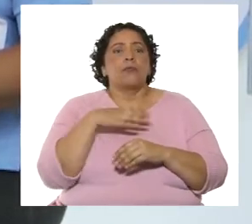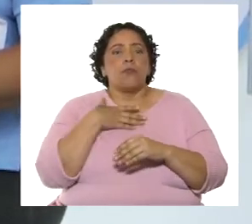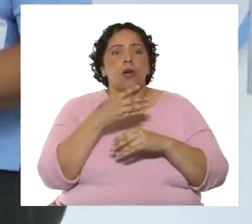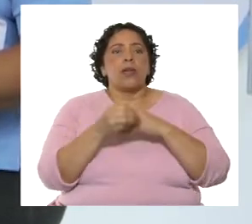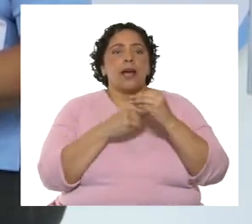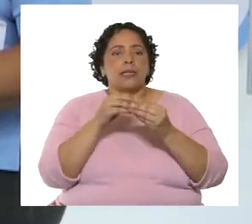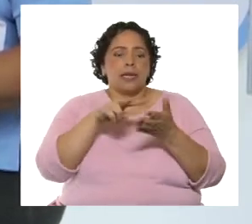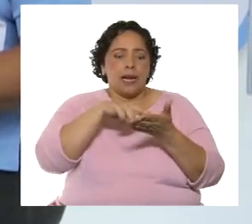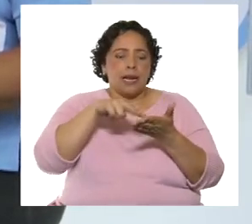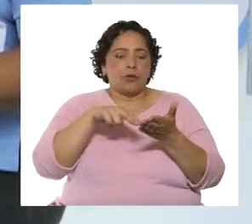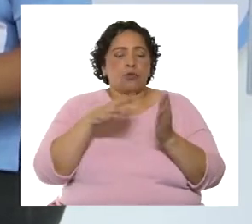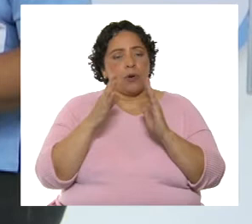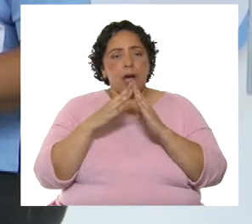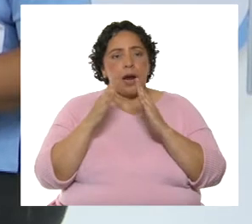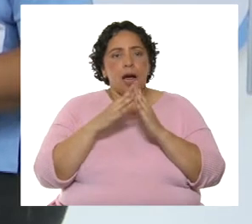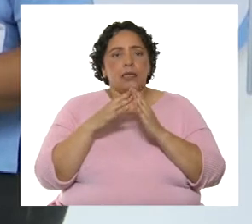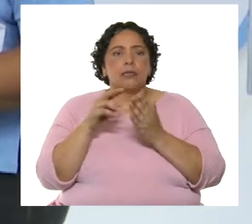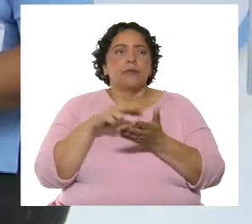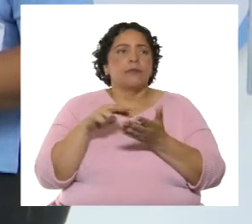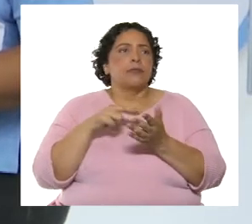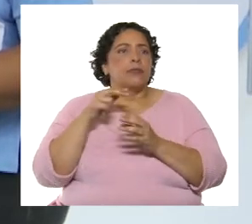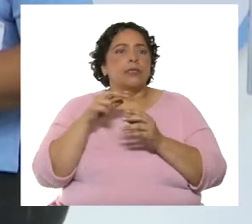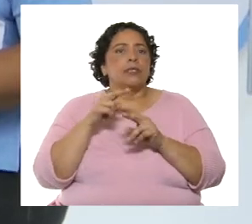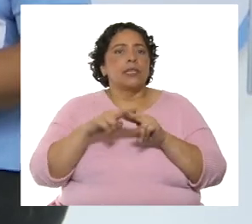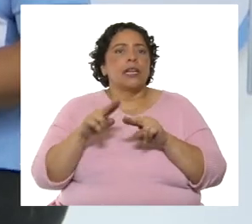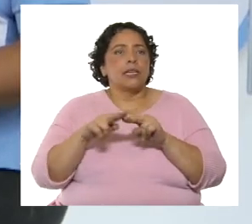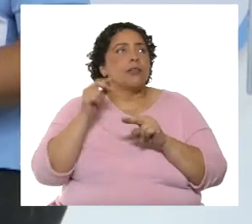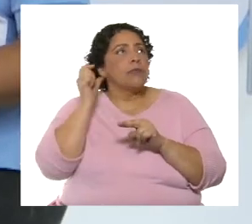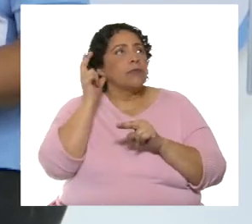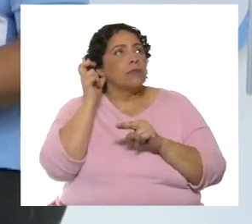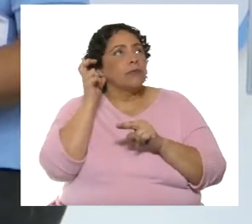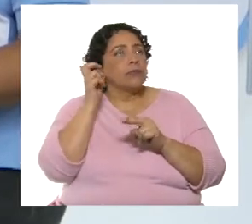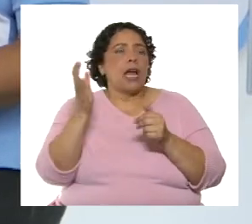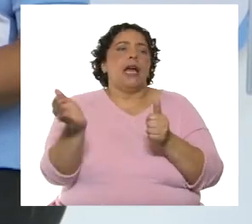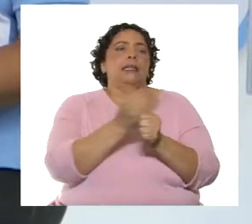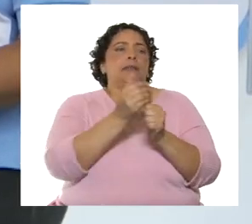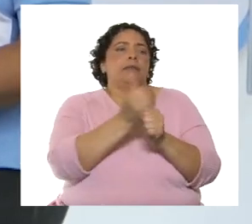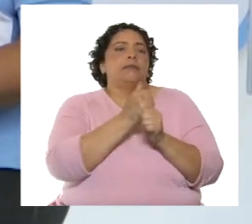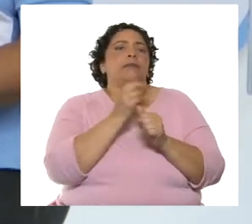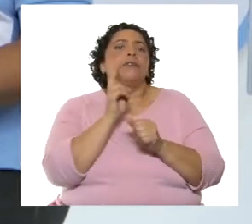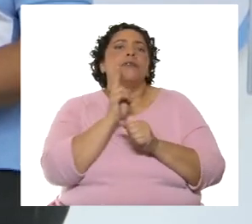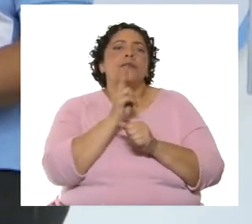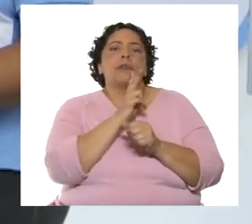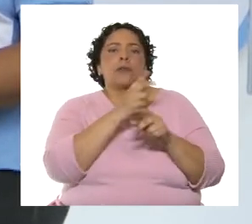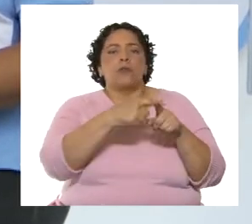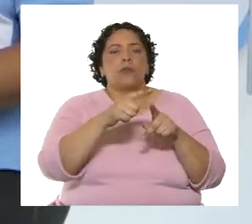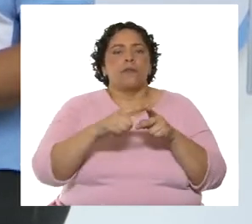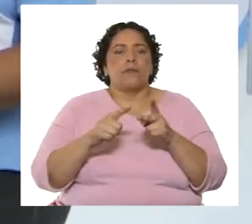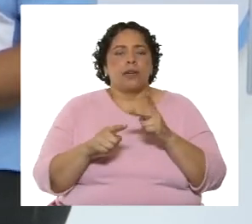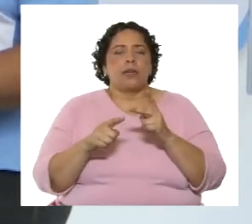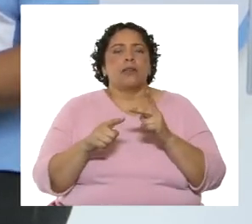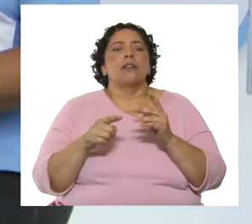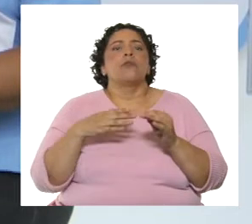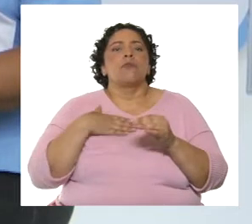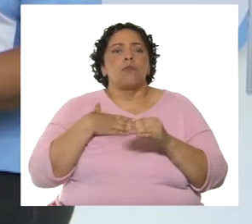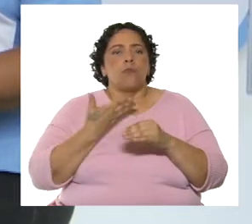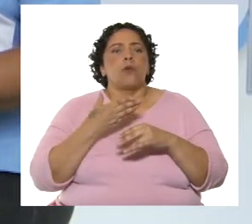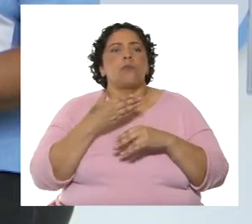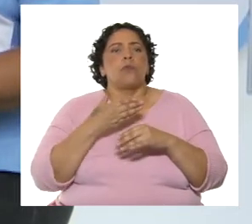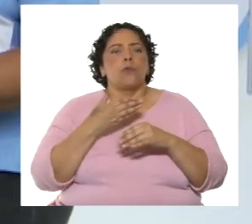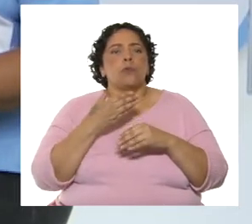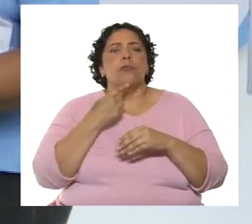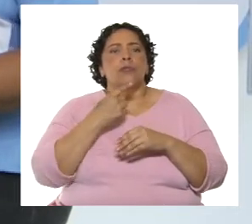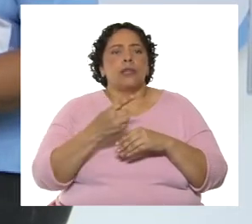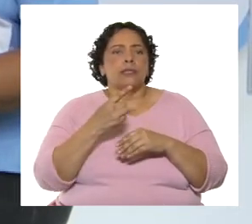realizar entonces lecturas en casa, ¿verdad? Para identificar, ubicar allí los diferentes verbos. Y podemos ir más allá, podemos